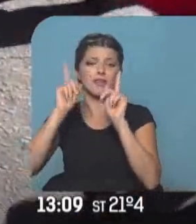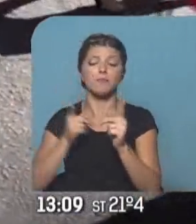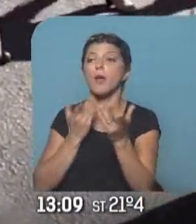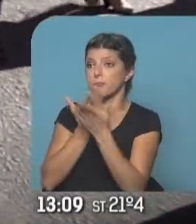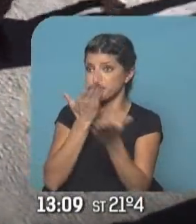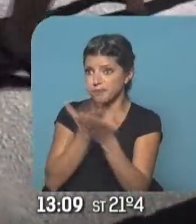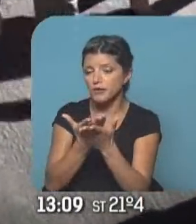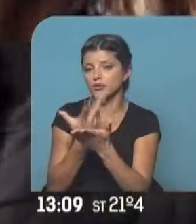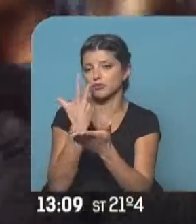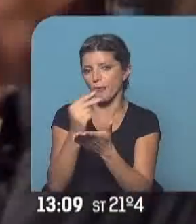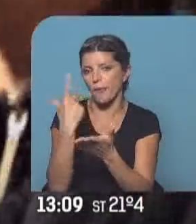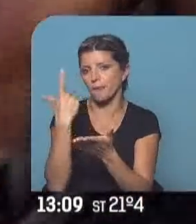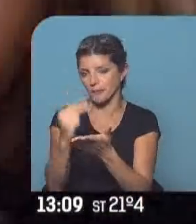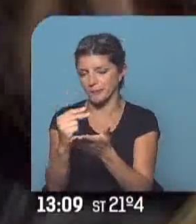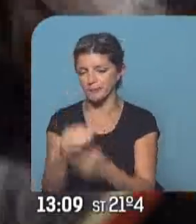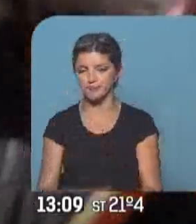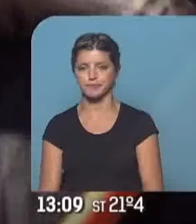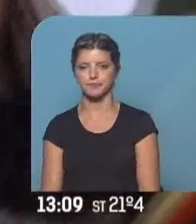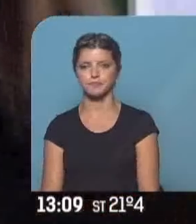propuestas.